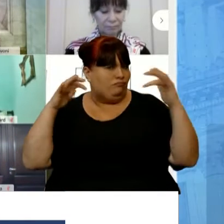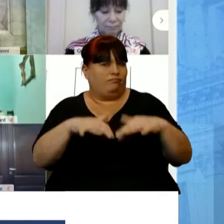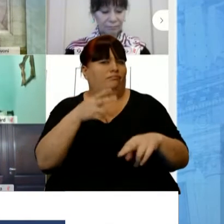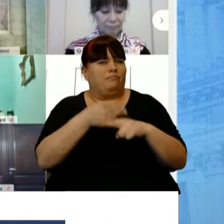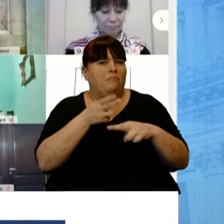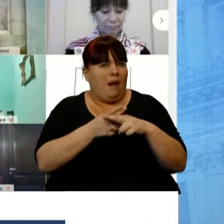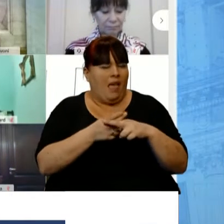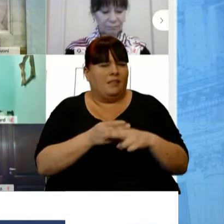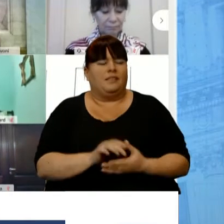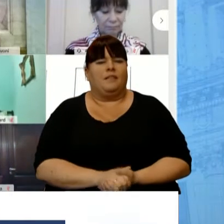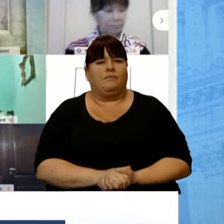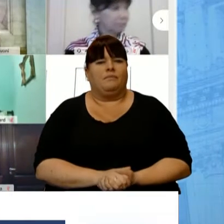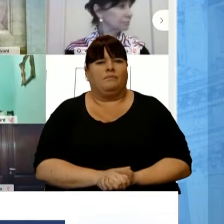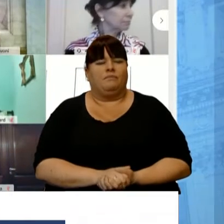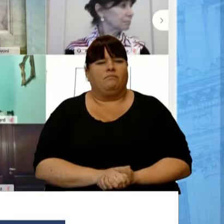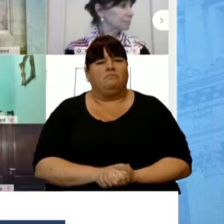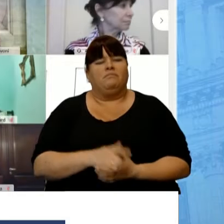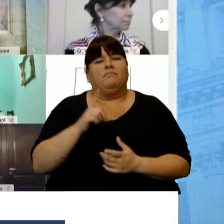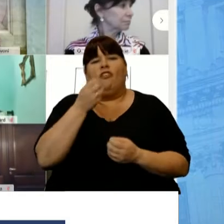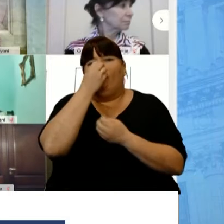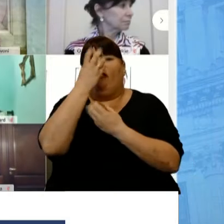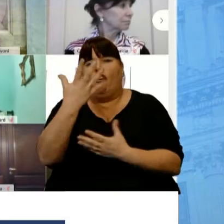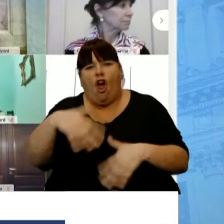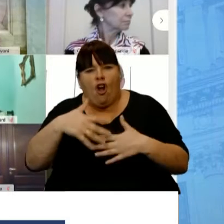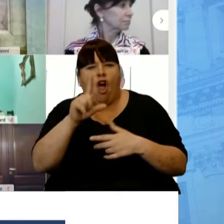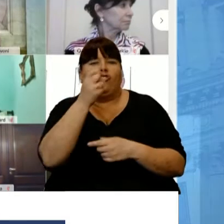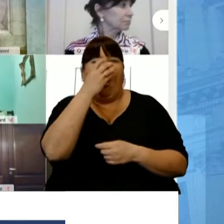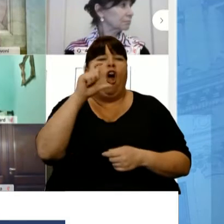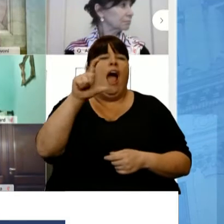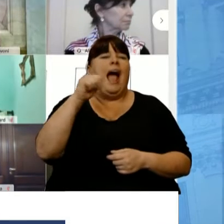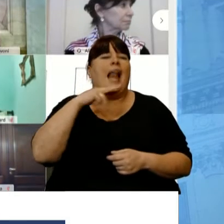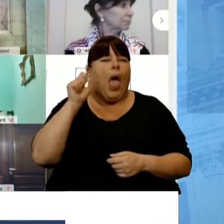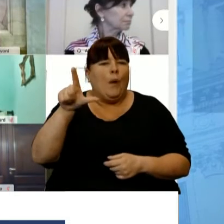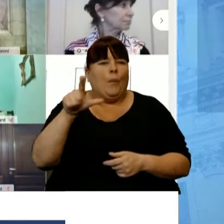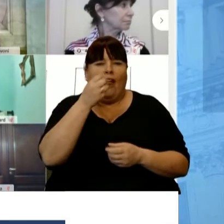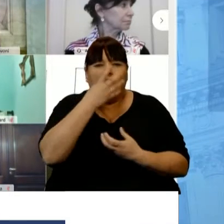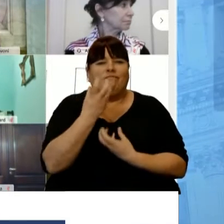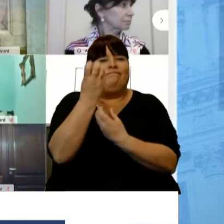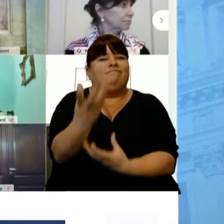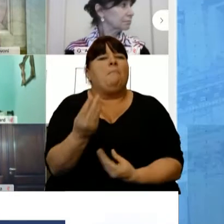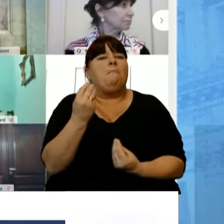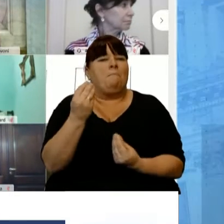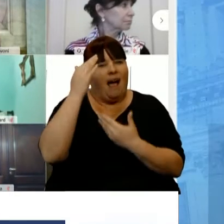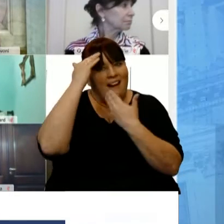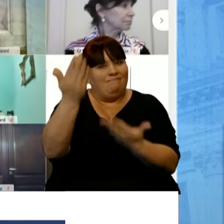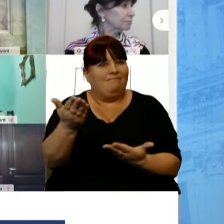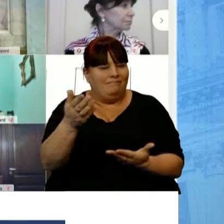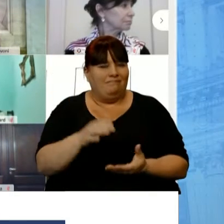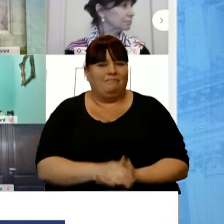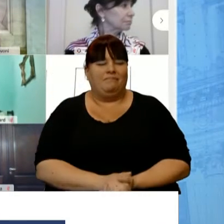masivamente con alguna rosa o algún clavel en la mano para dejar